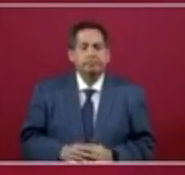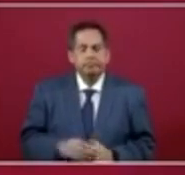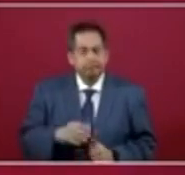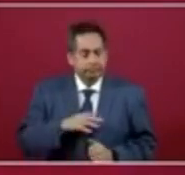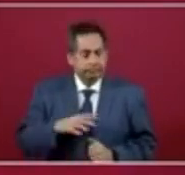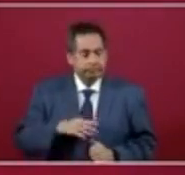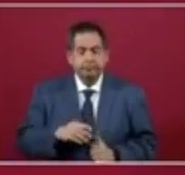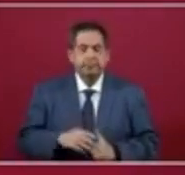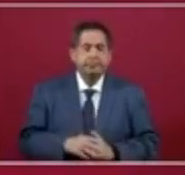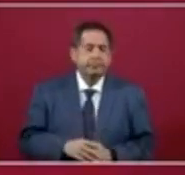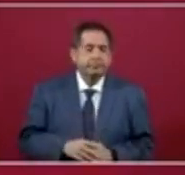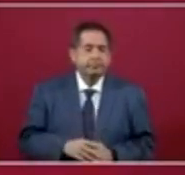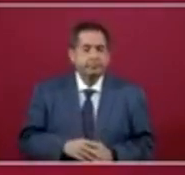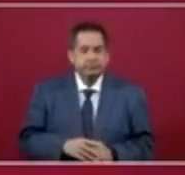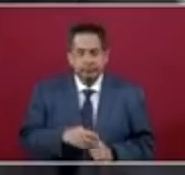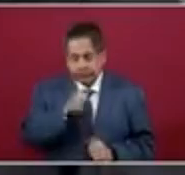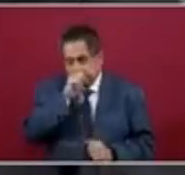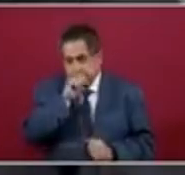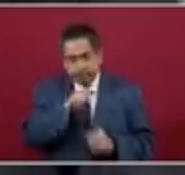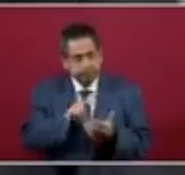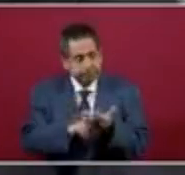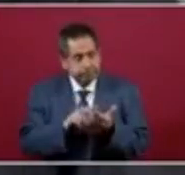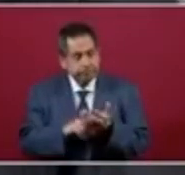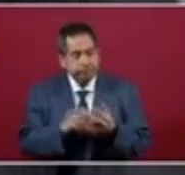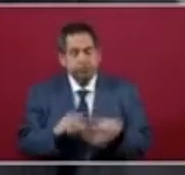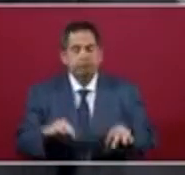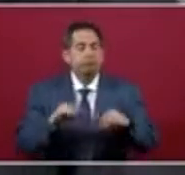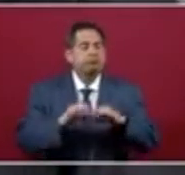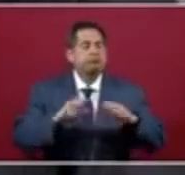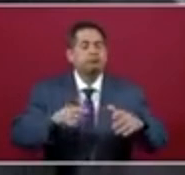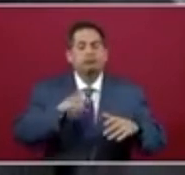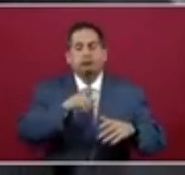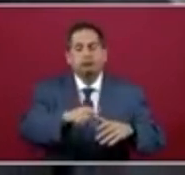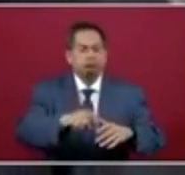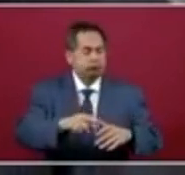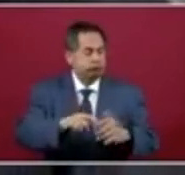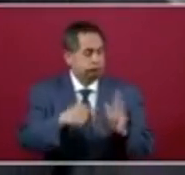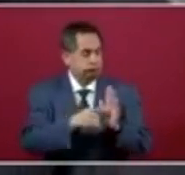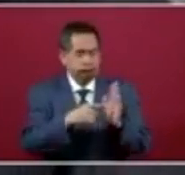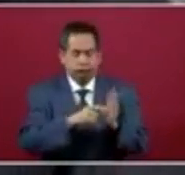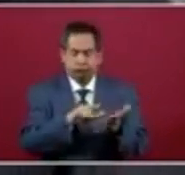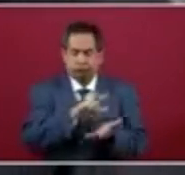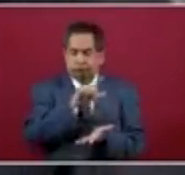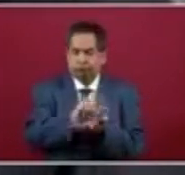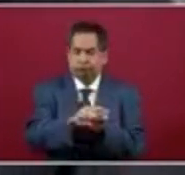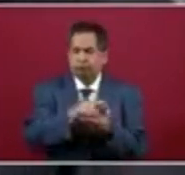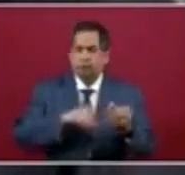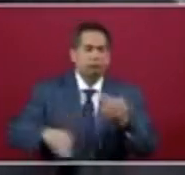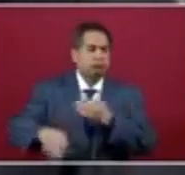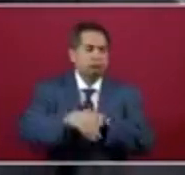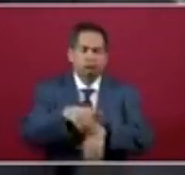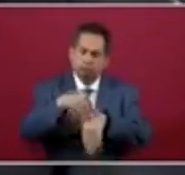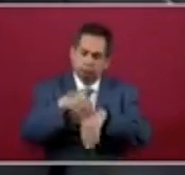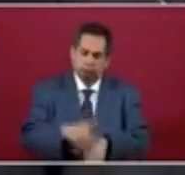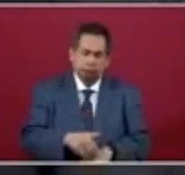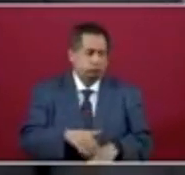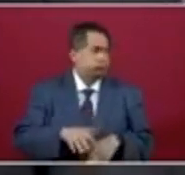exista y se haga valer un auténtico Estado de Derecho,